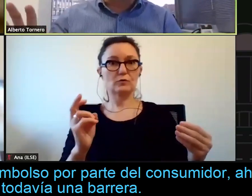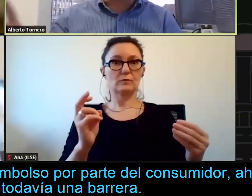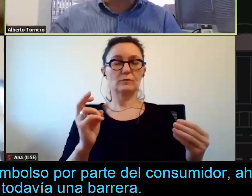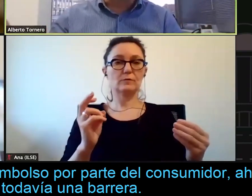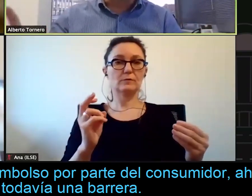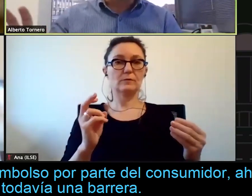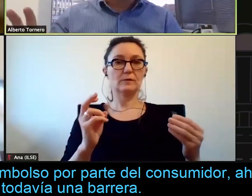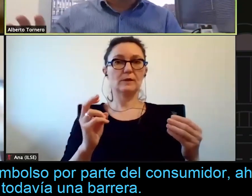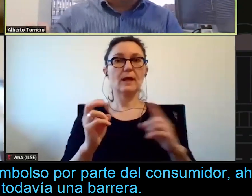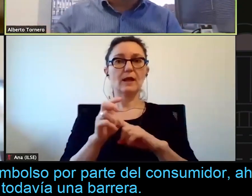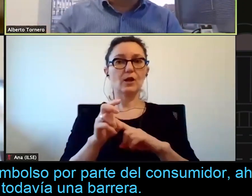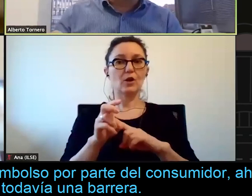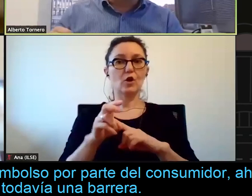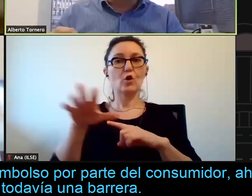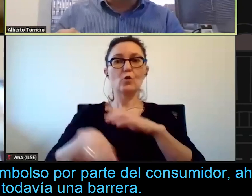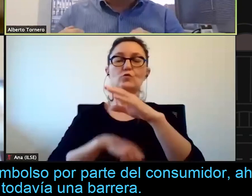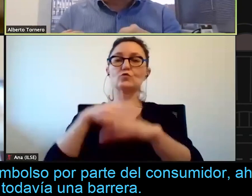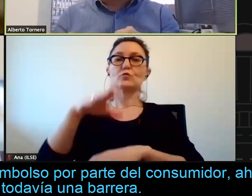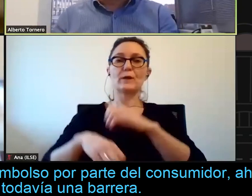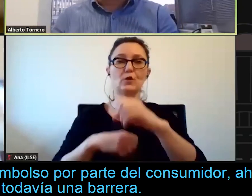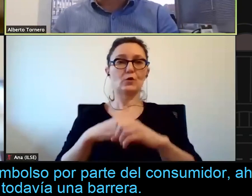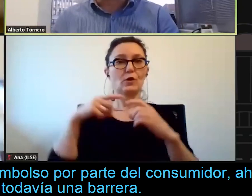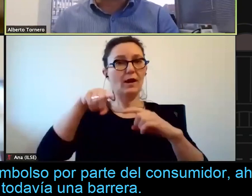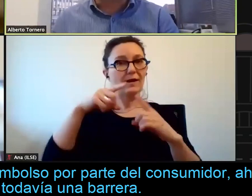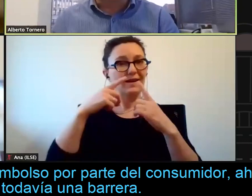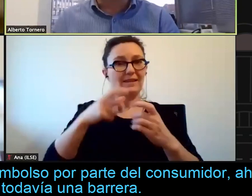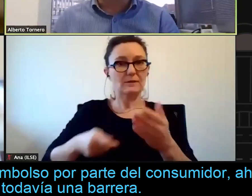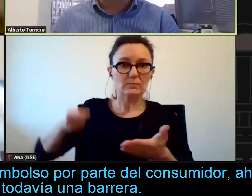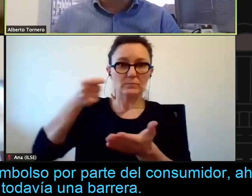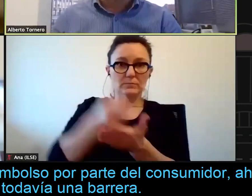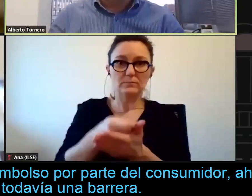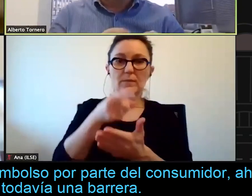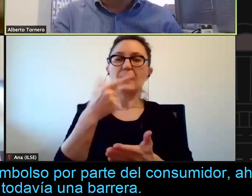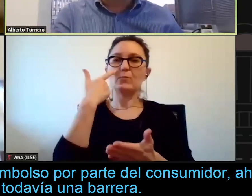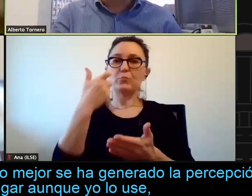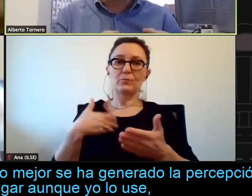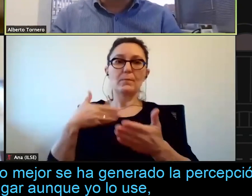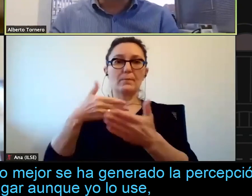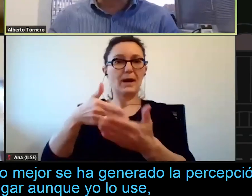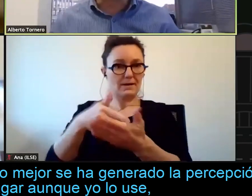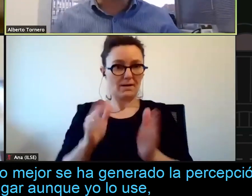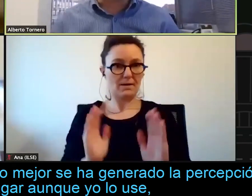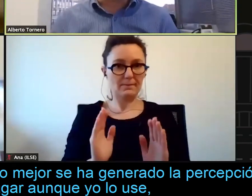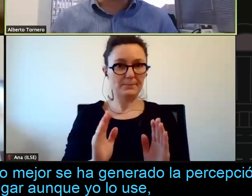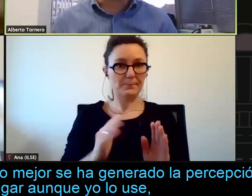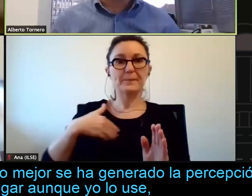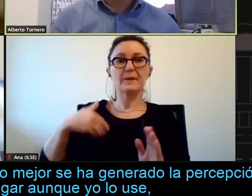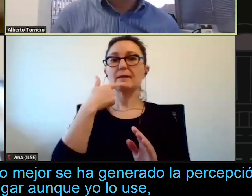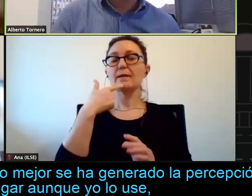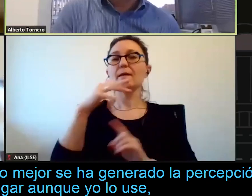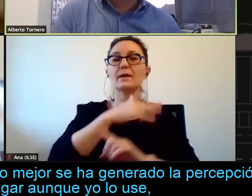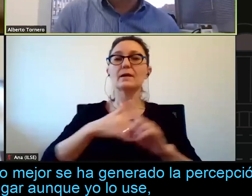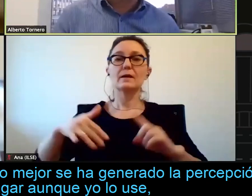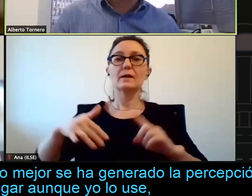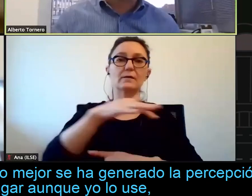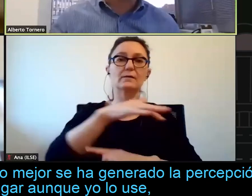del consumidor, que ahí vemos que existe todavía una barrera. Digamos que es un entorno donde a lo mejor se